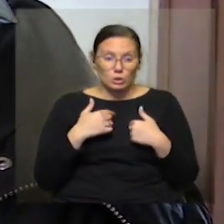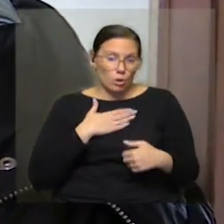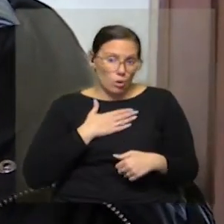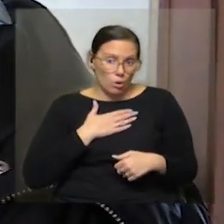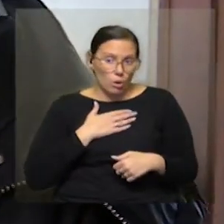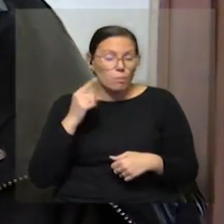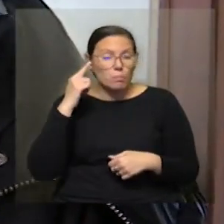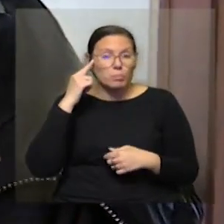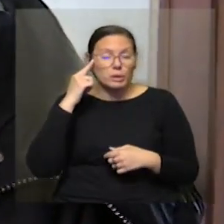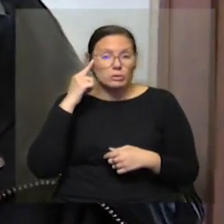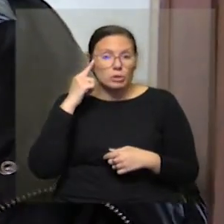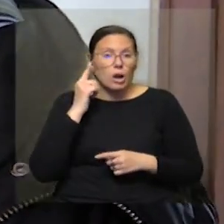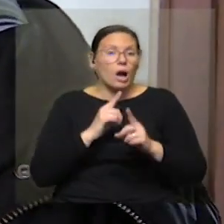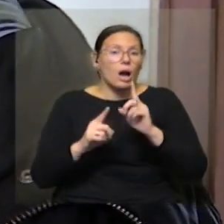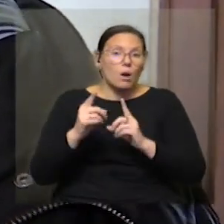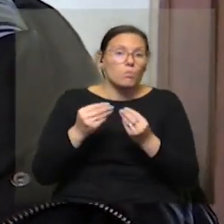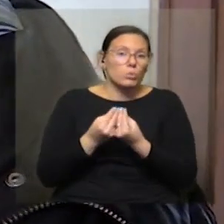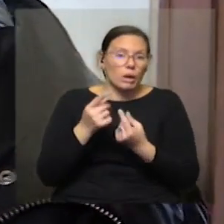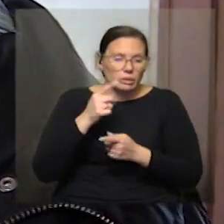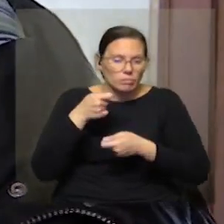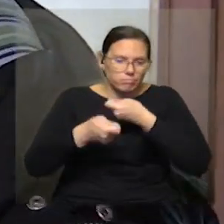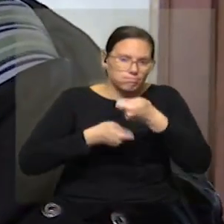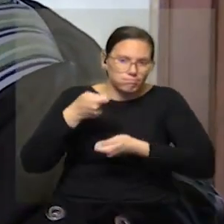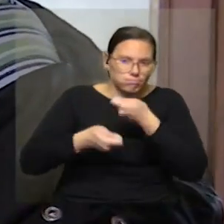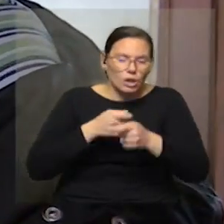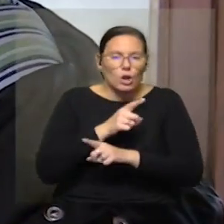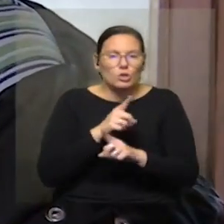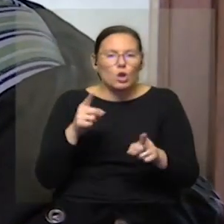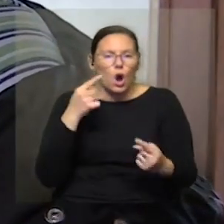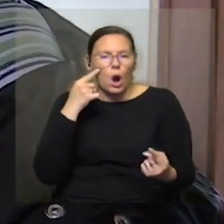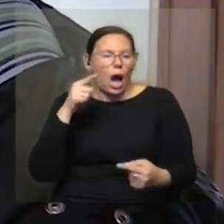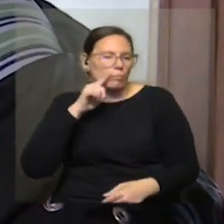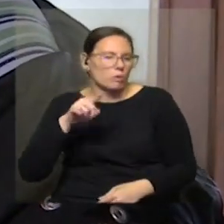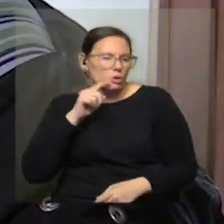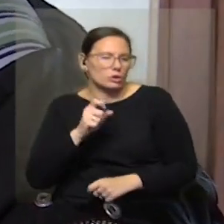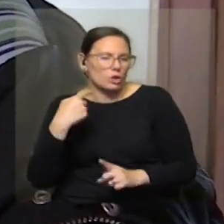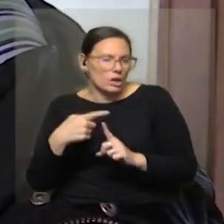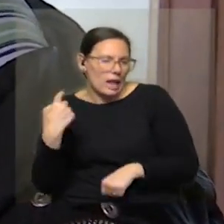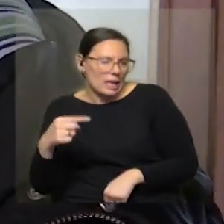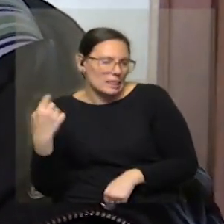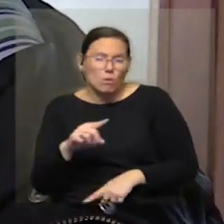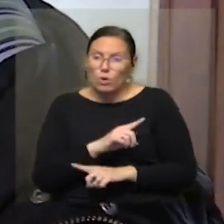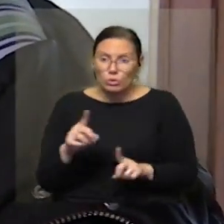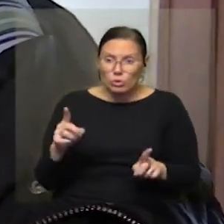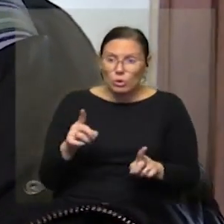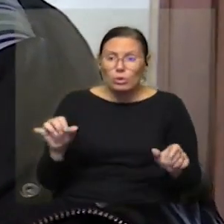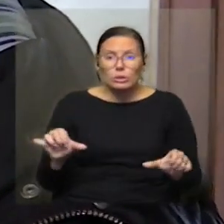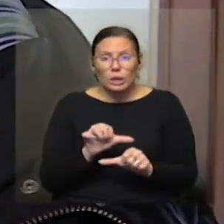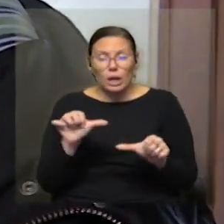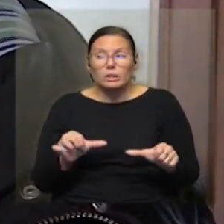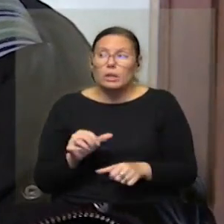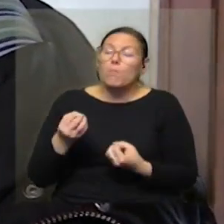particular pienso que muchas veces estas intervenciones no son con malas intenciones, sino que son